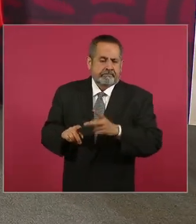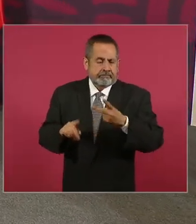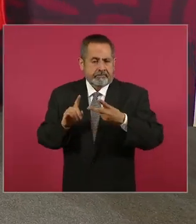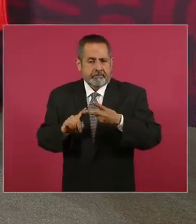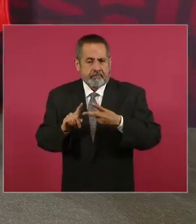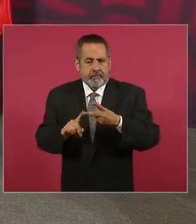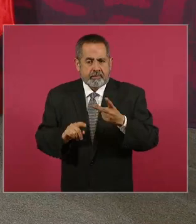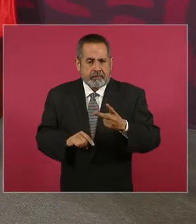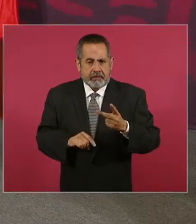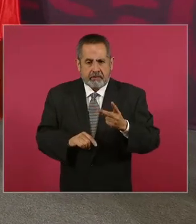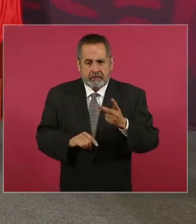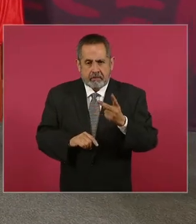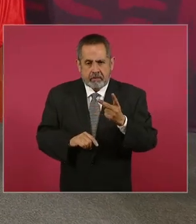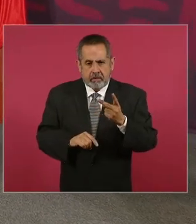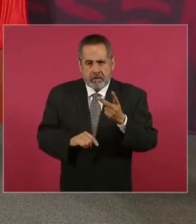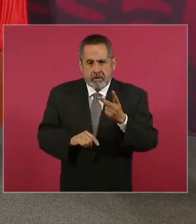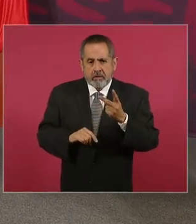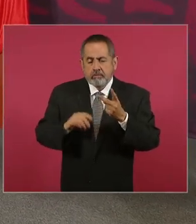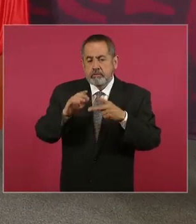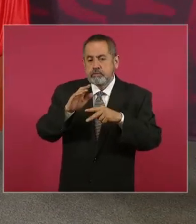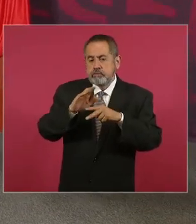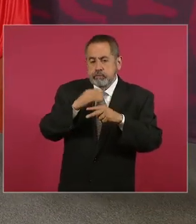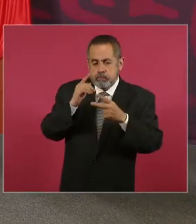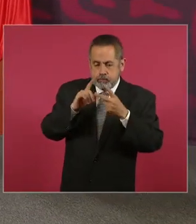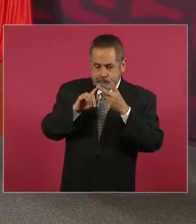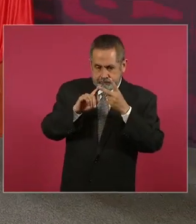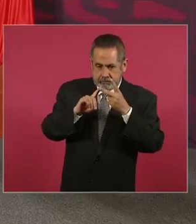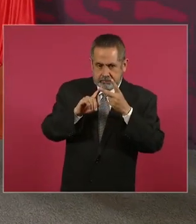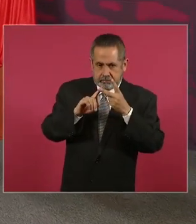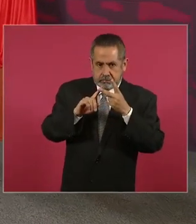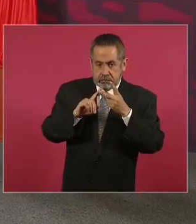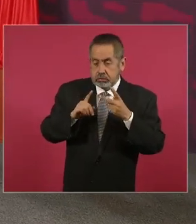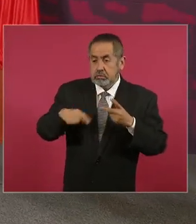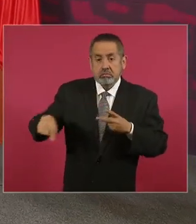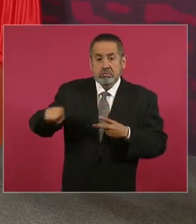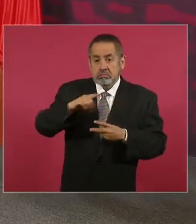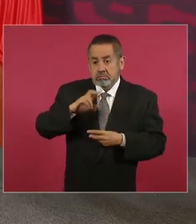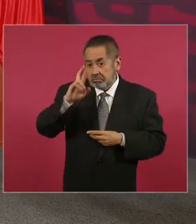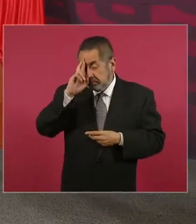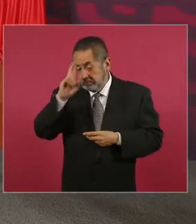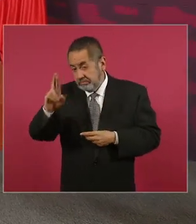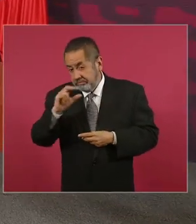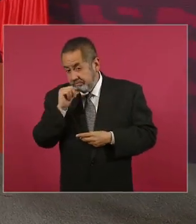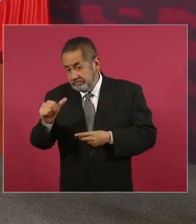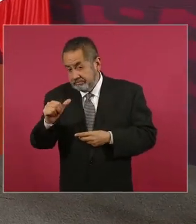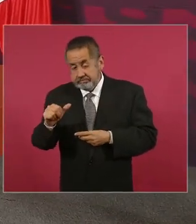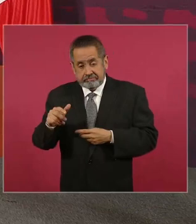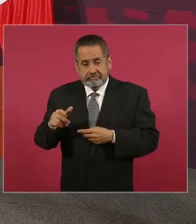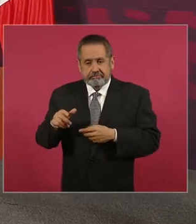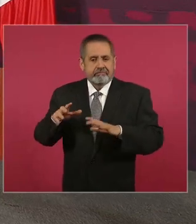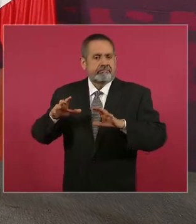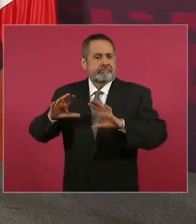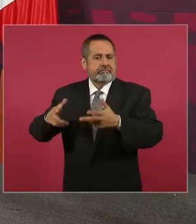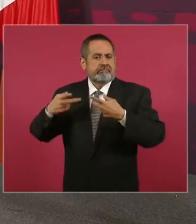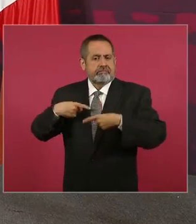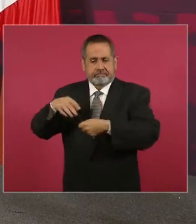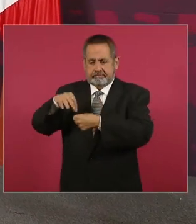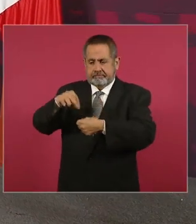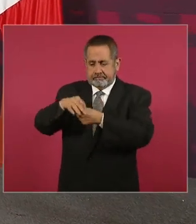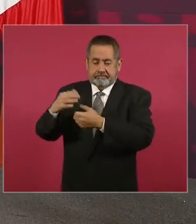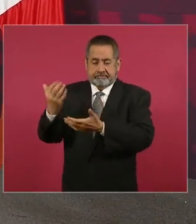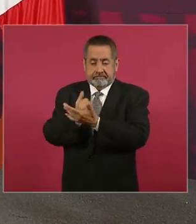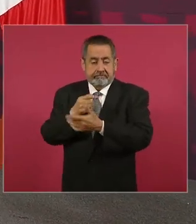Segundo, porque si no se respeta la voluntad popular en